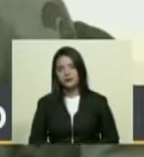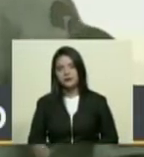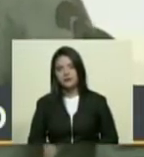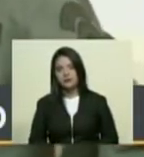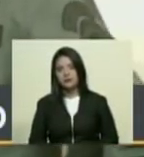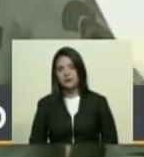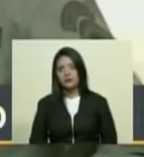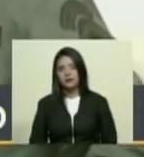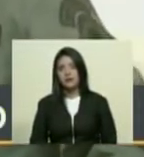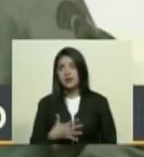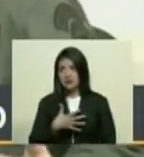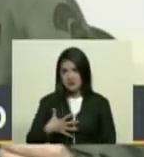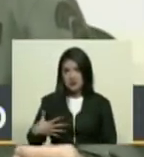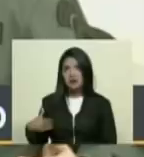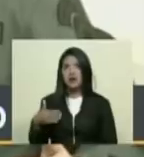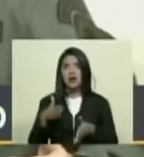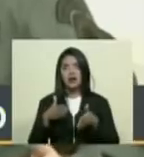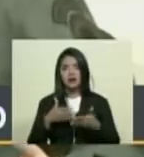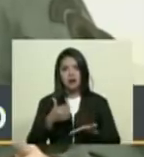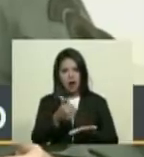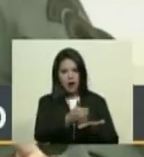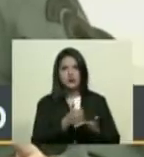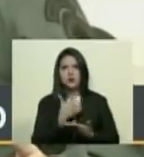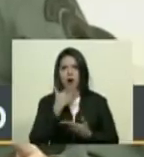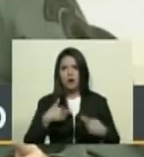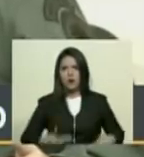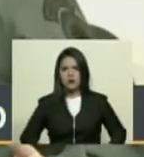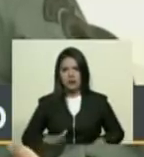Si quieren establecer un canal humanitario,